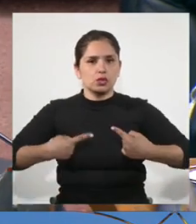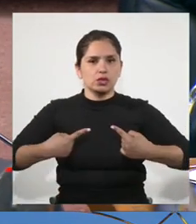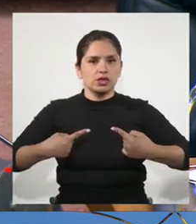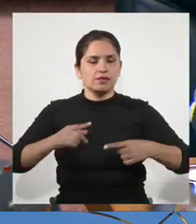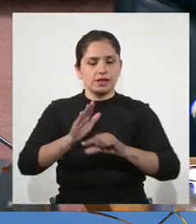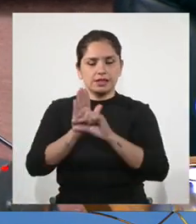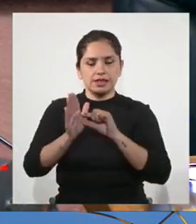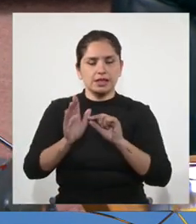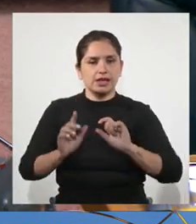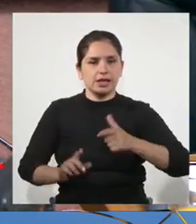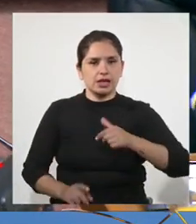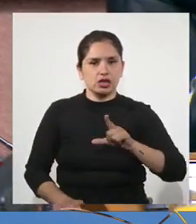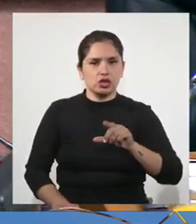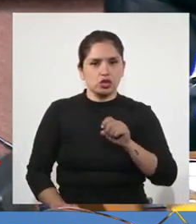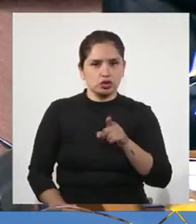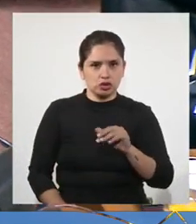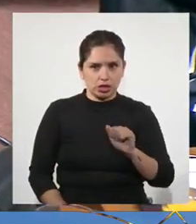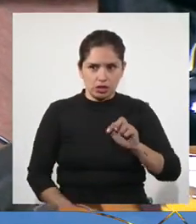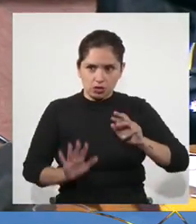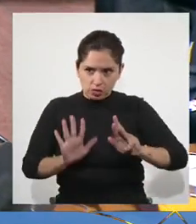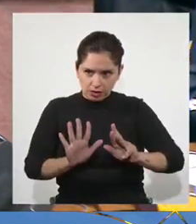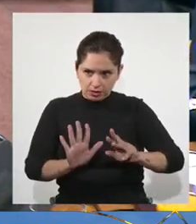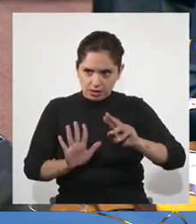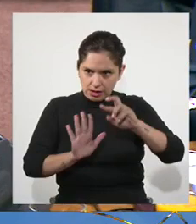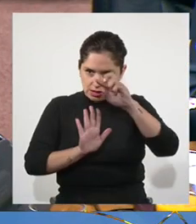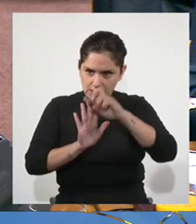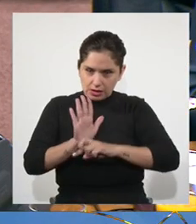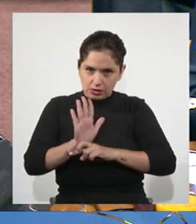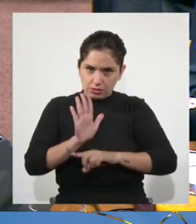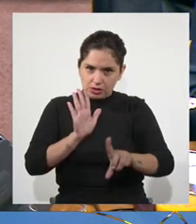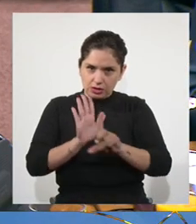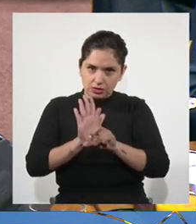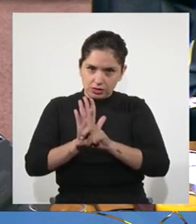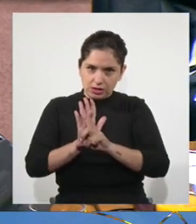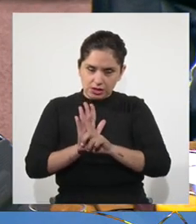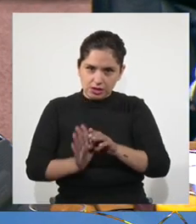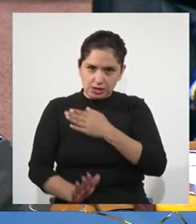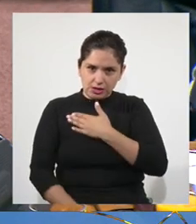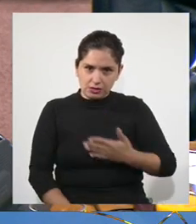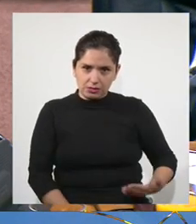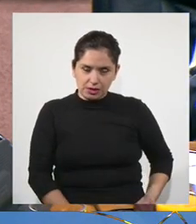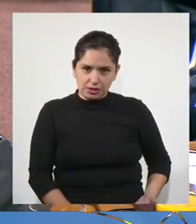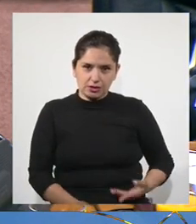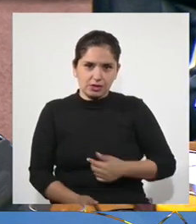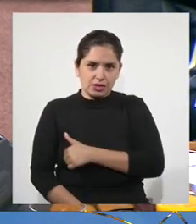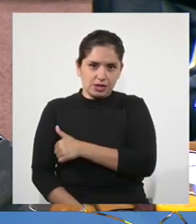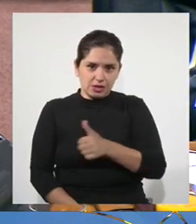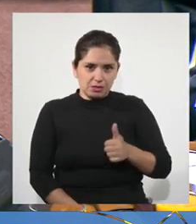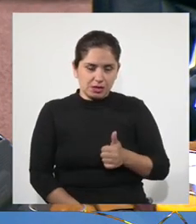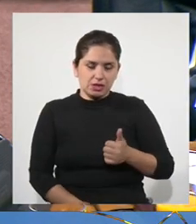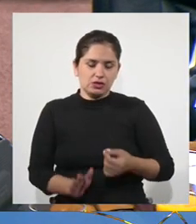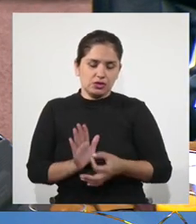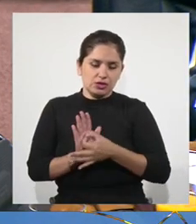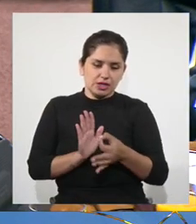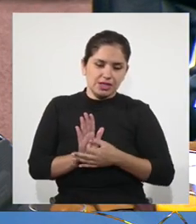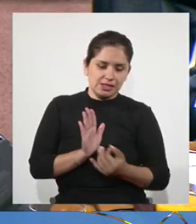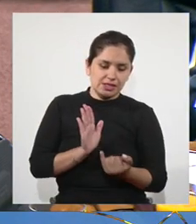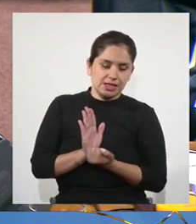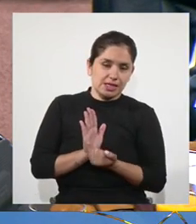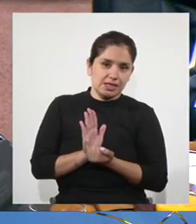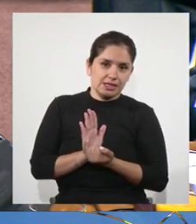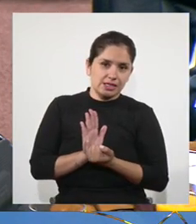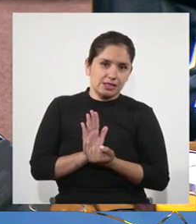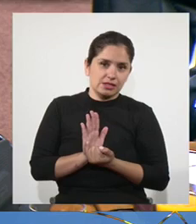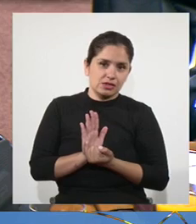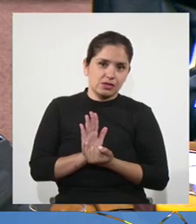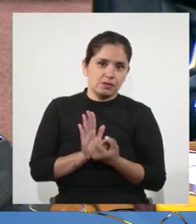glosa número 9 que está definida en el proyecto de ley por parte del Ejecutivo, que señala que para todos los efectos de lo señalado en el inciso undécimo